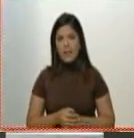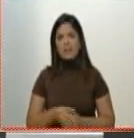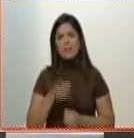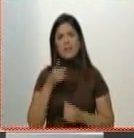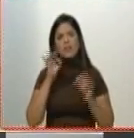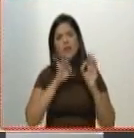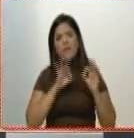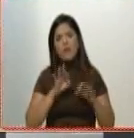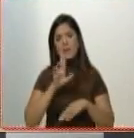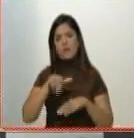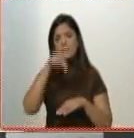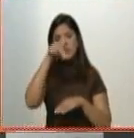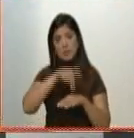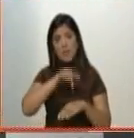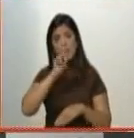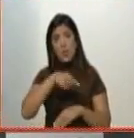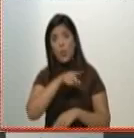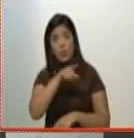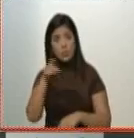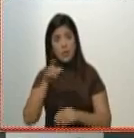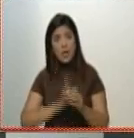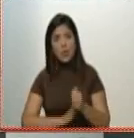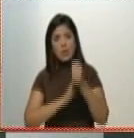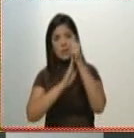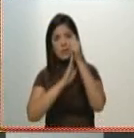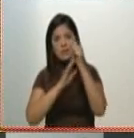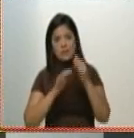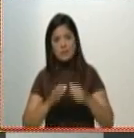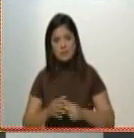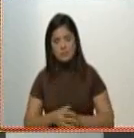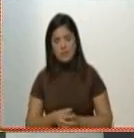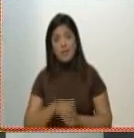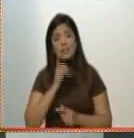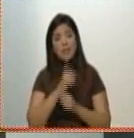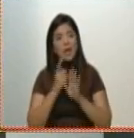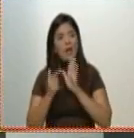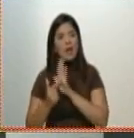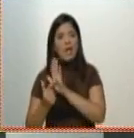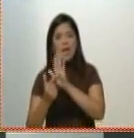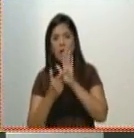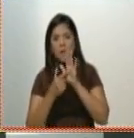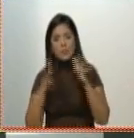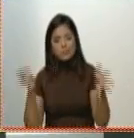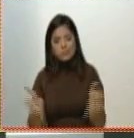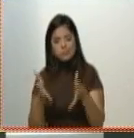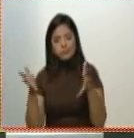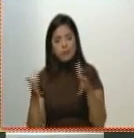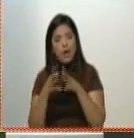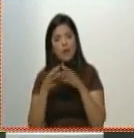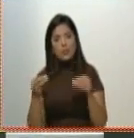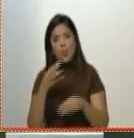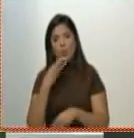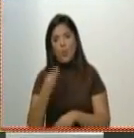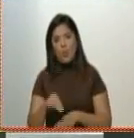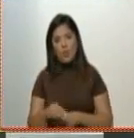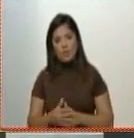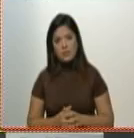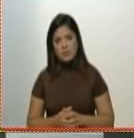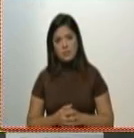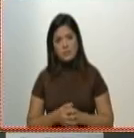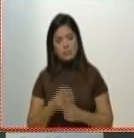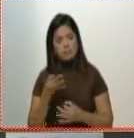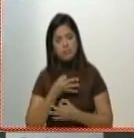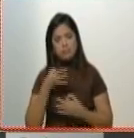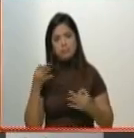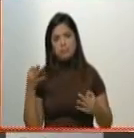estructura nacional, donde ustedes sean los líderes, que den el ejemplo, que empujen a los muchachos, ¿no? A la excelencia,